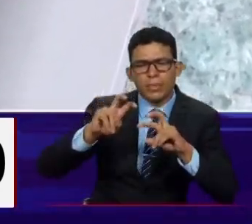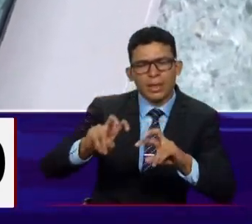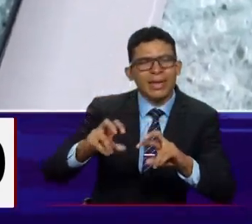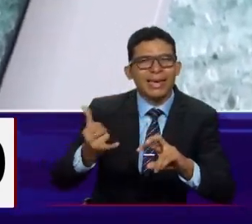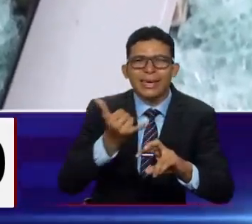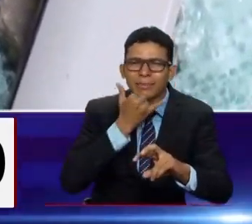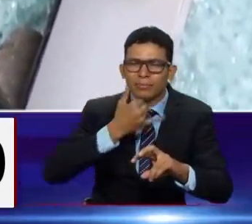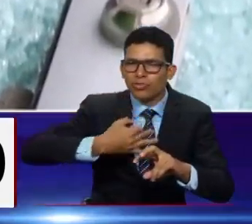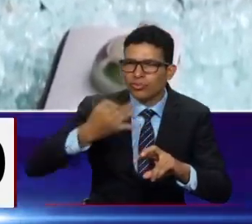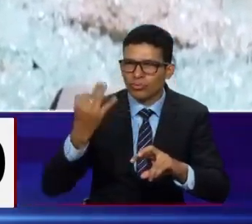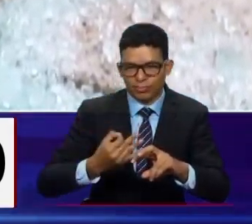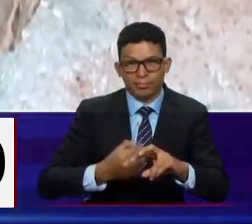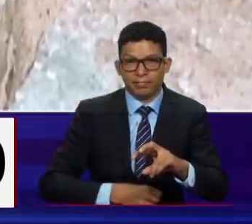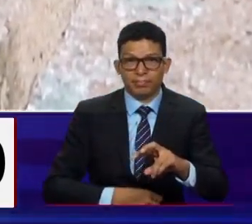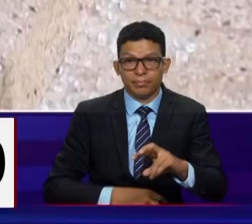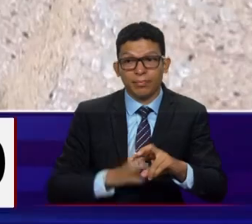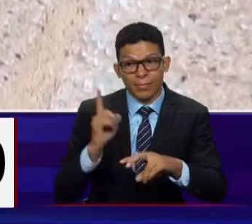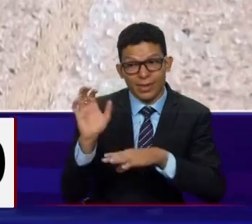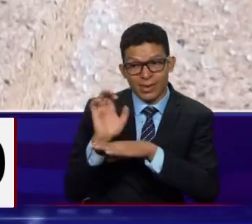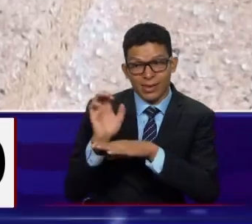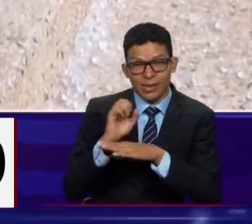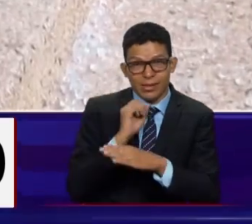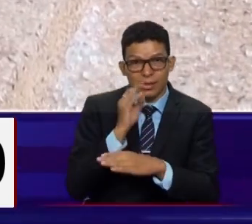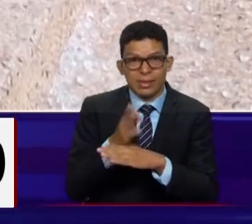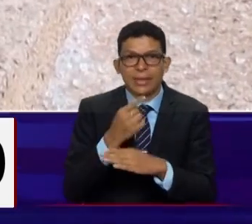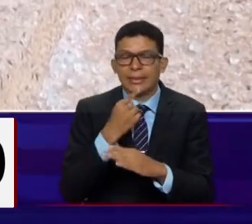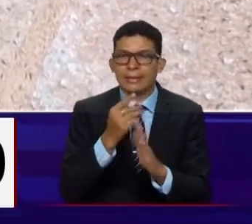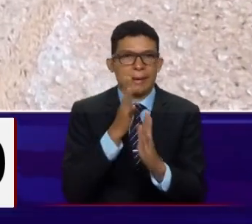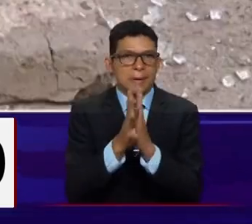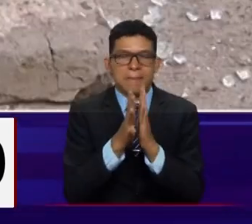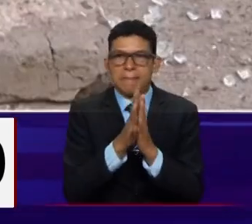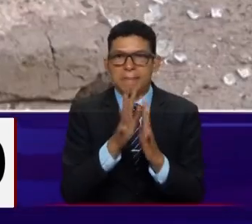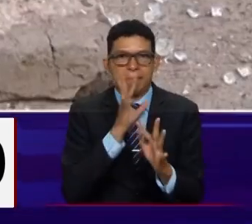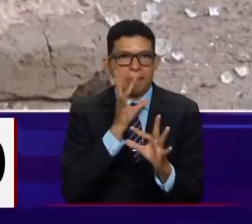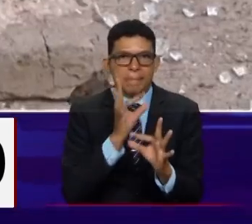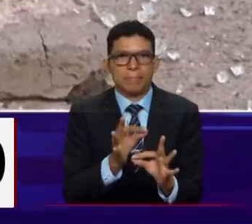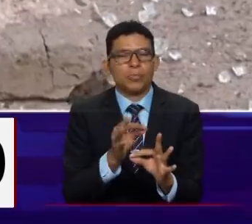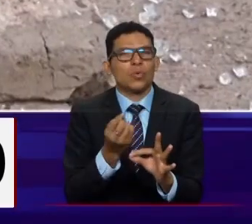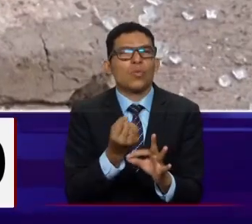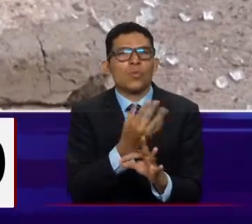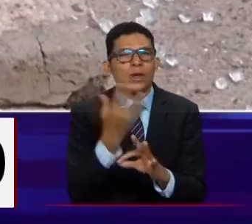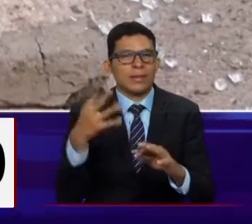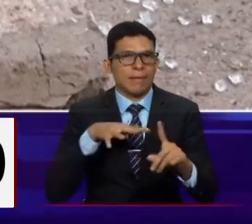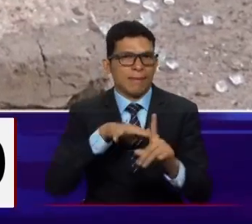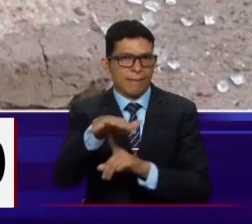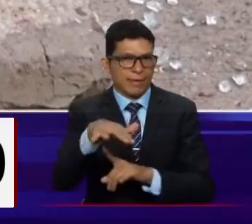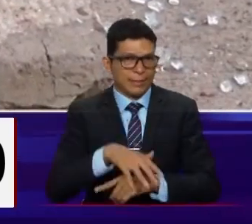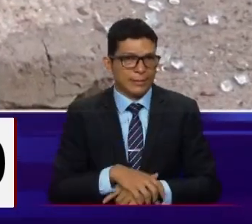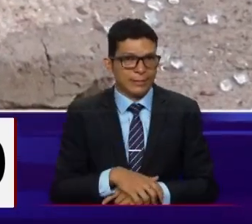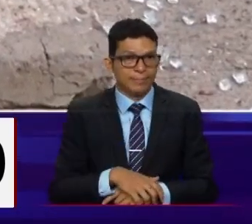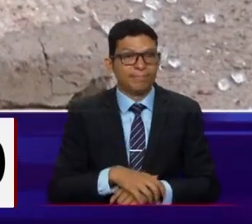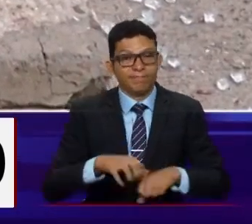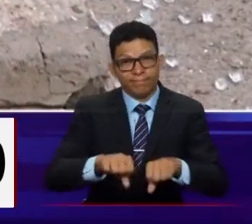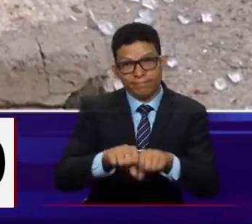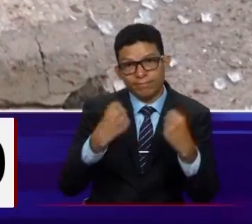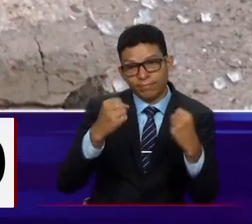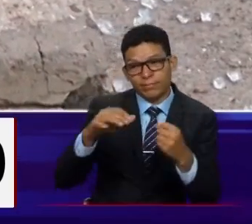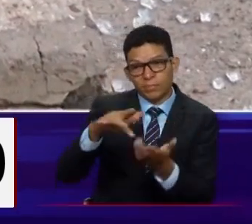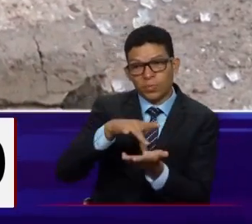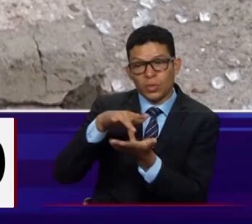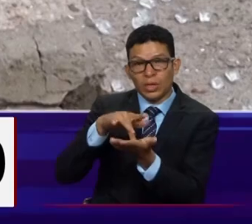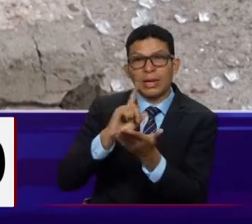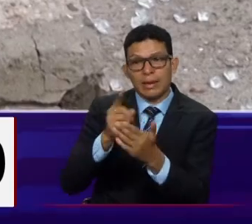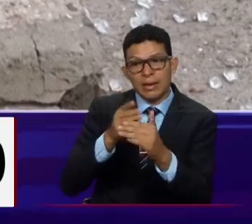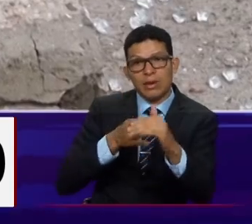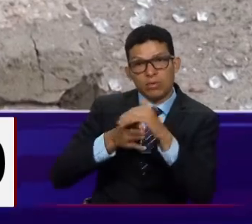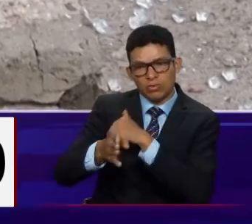ocurrido mientras que desde la entidad bancaria no se ha informado sobre el monto de las afectaciones por los daños causados al lugar luego de